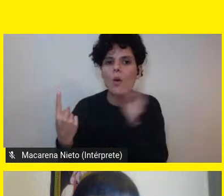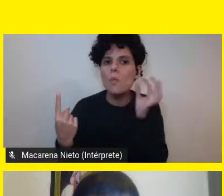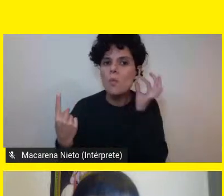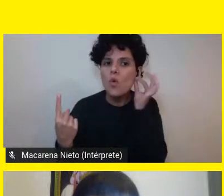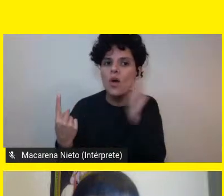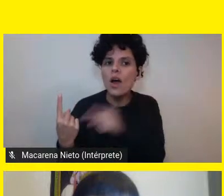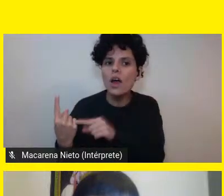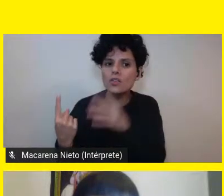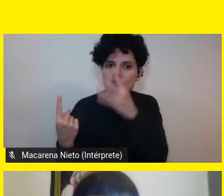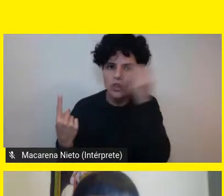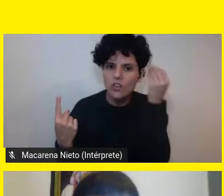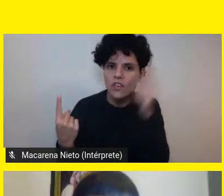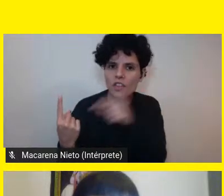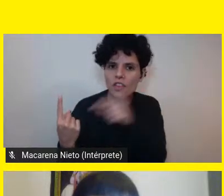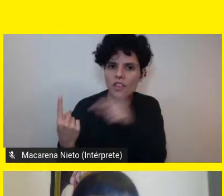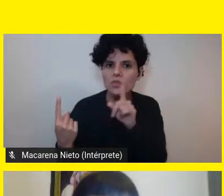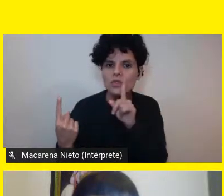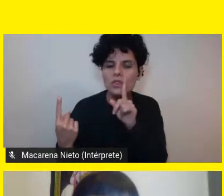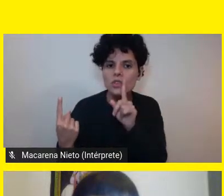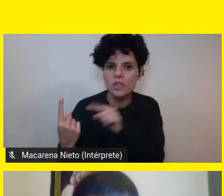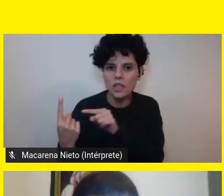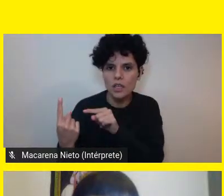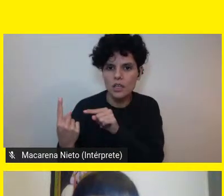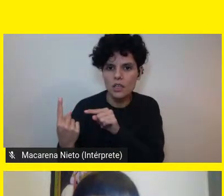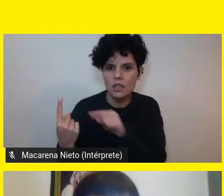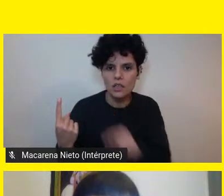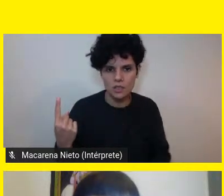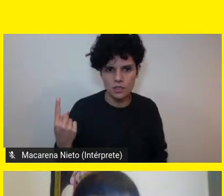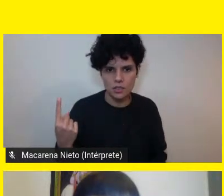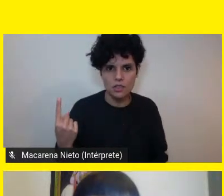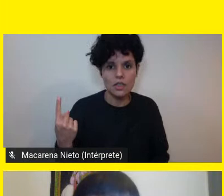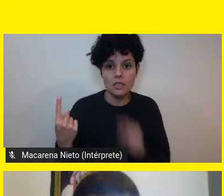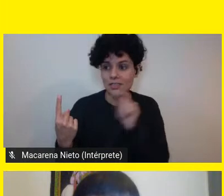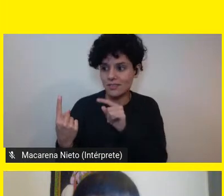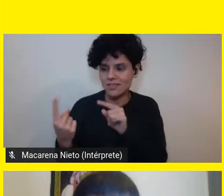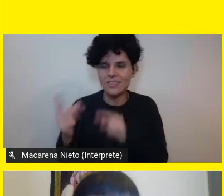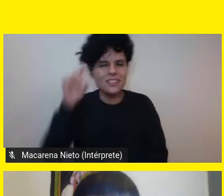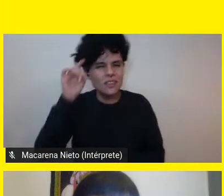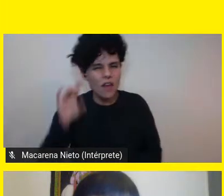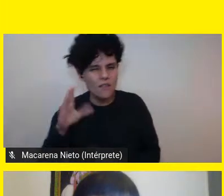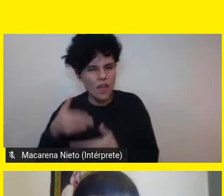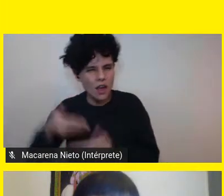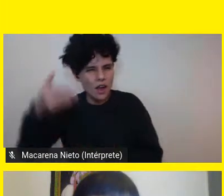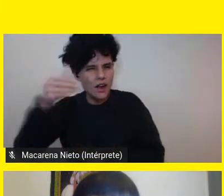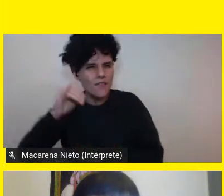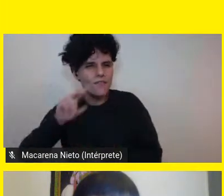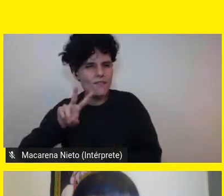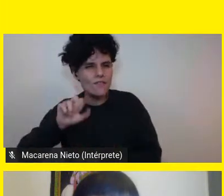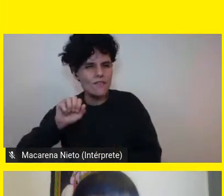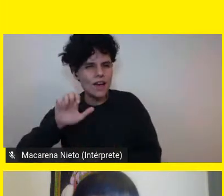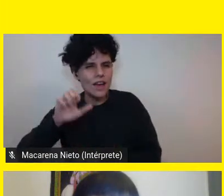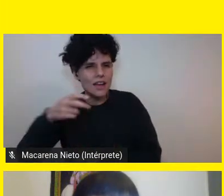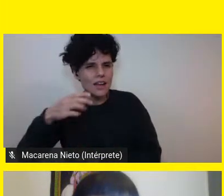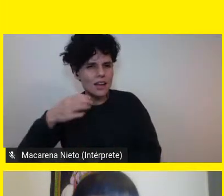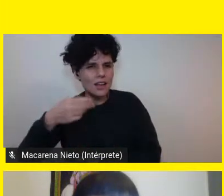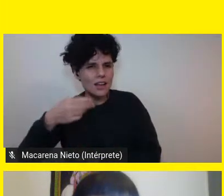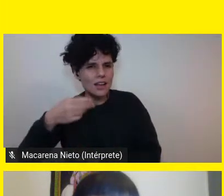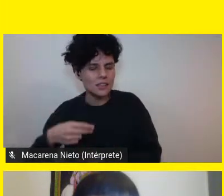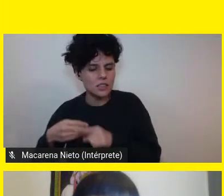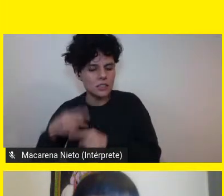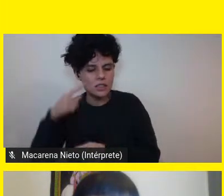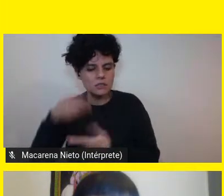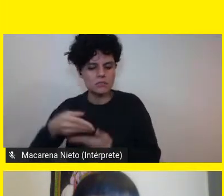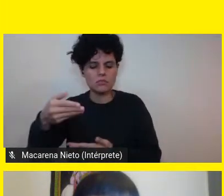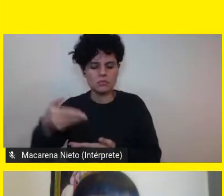profesional, al conocer del informe Balech, lo que hace es decir, yo quiero hacer un